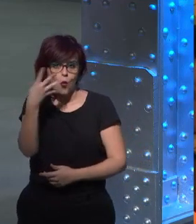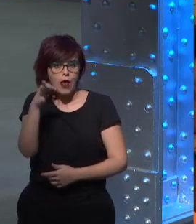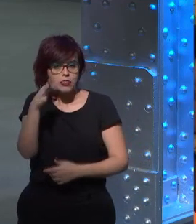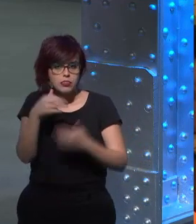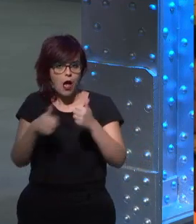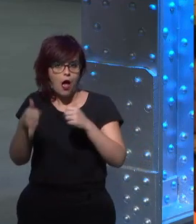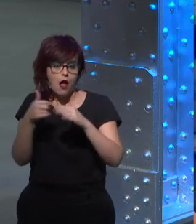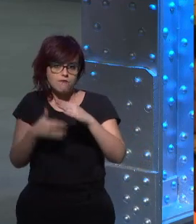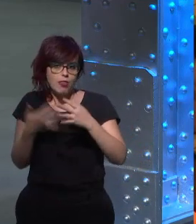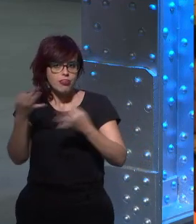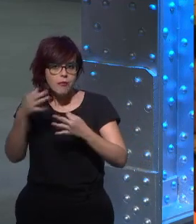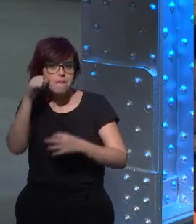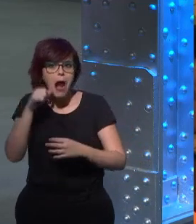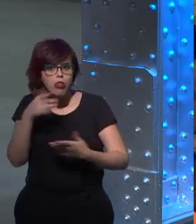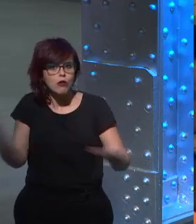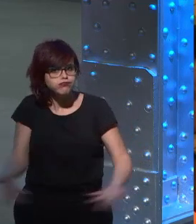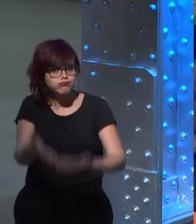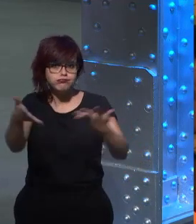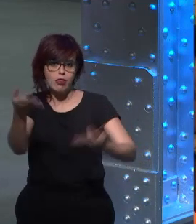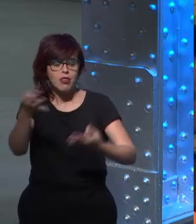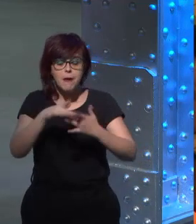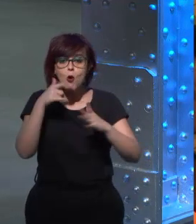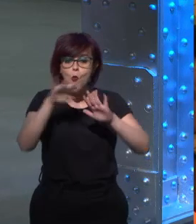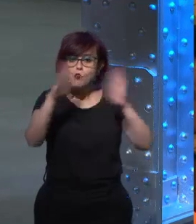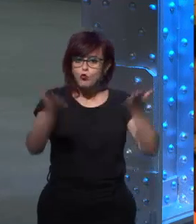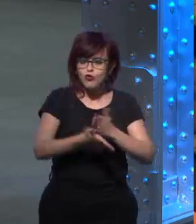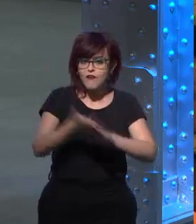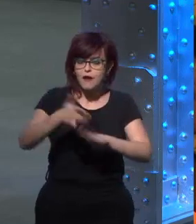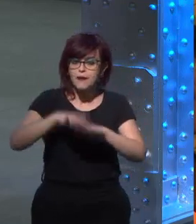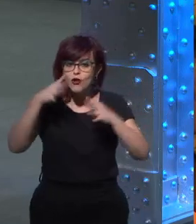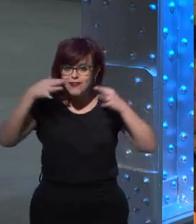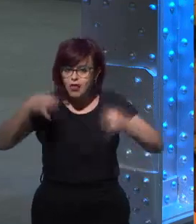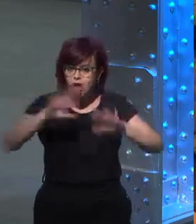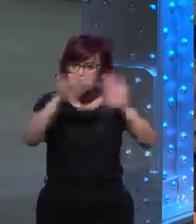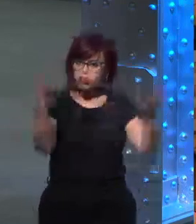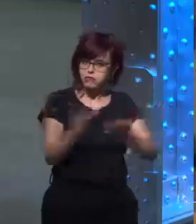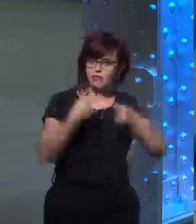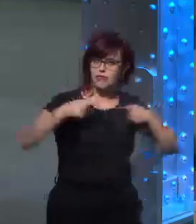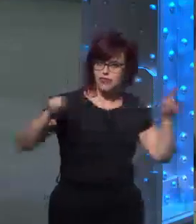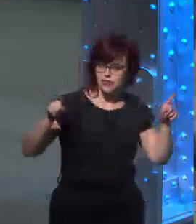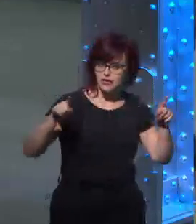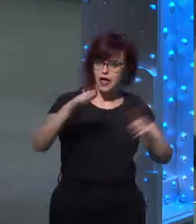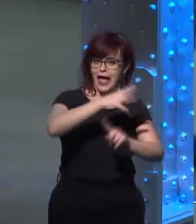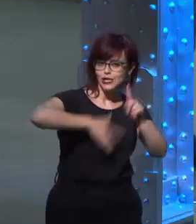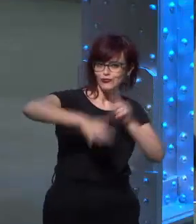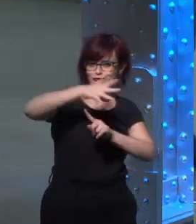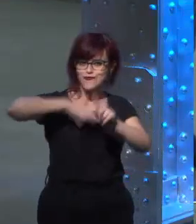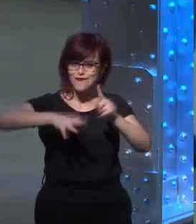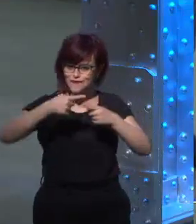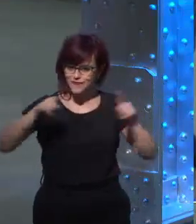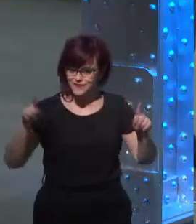Con lo cual significa que es verdad que un mundo global que tiene una tendencia global, pero que tiene realidades muy distintas según en los entornos en los que nos